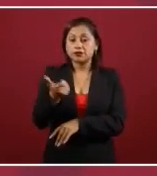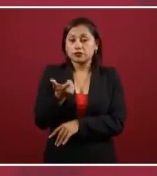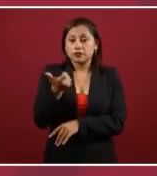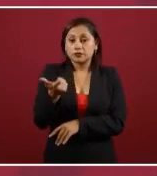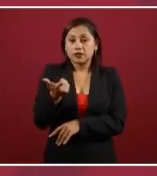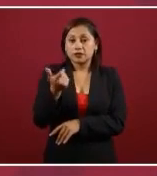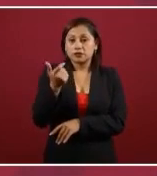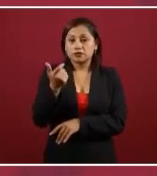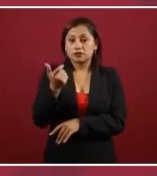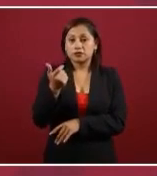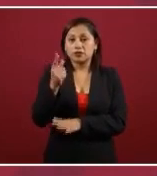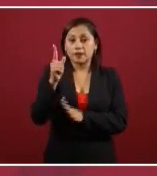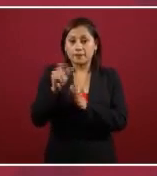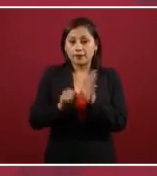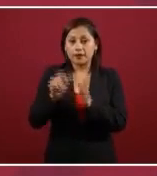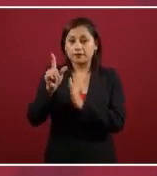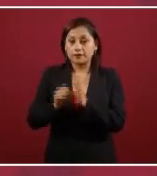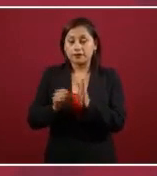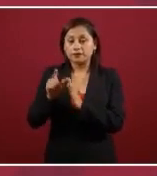se daba